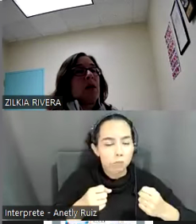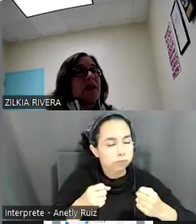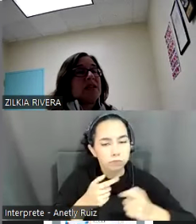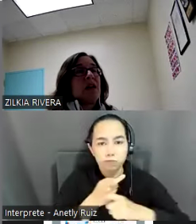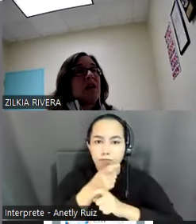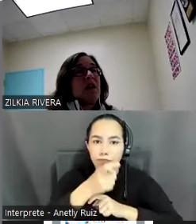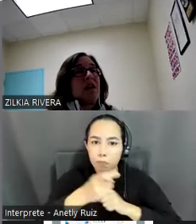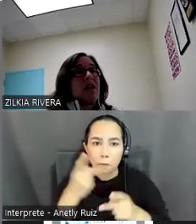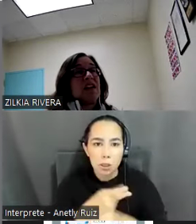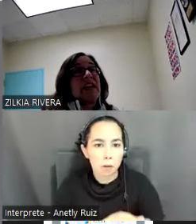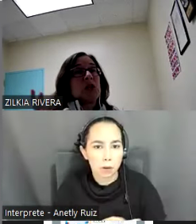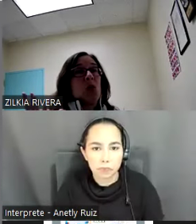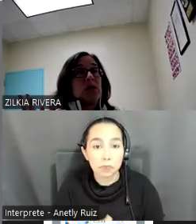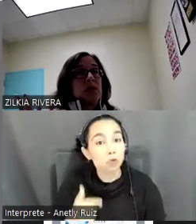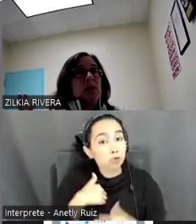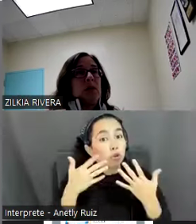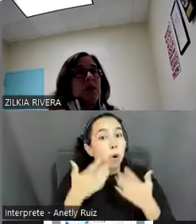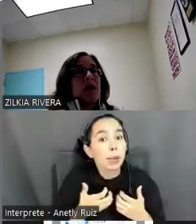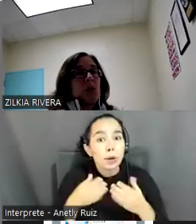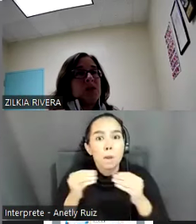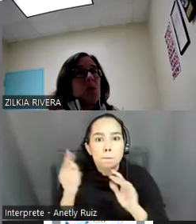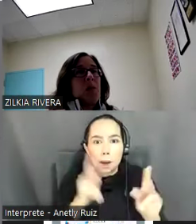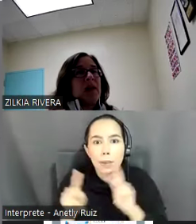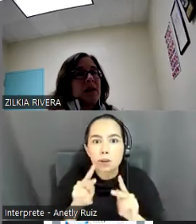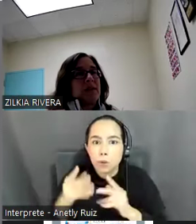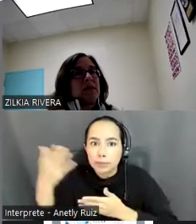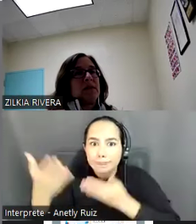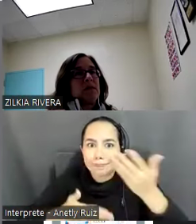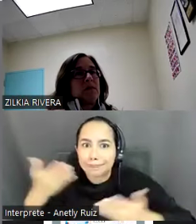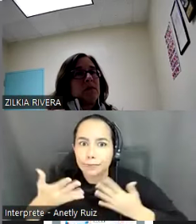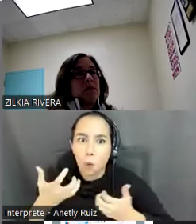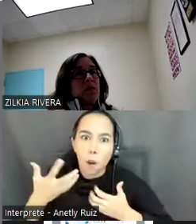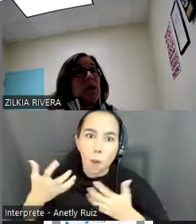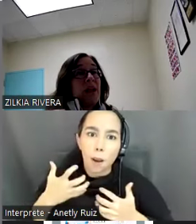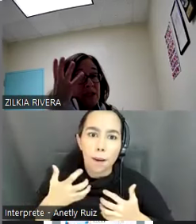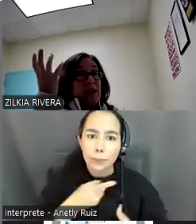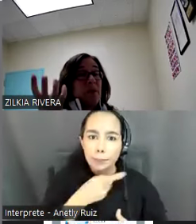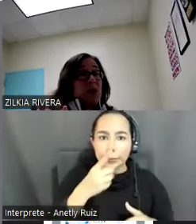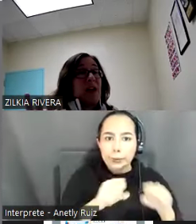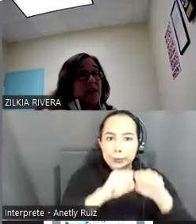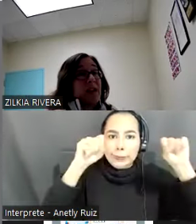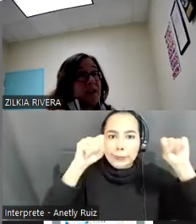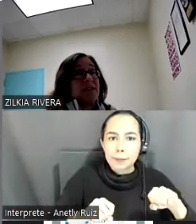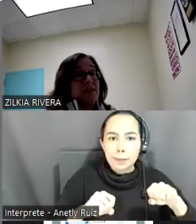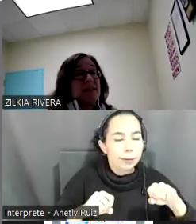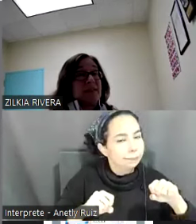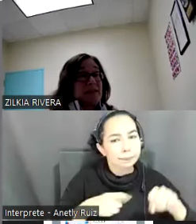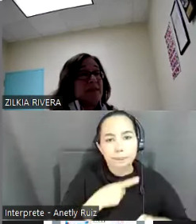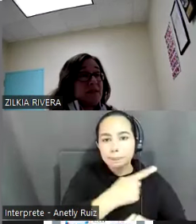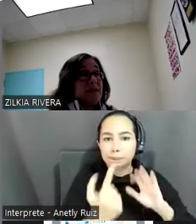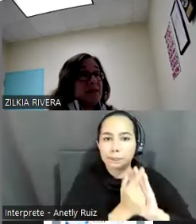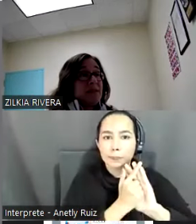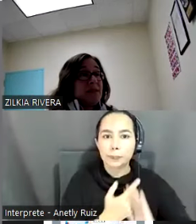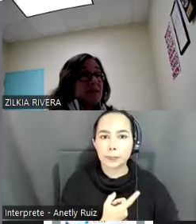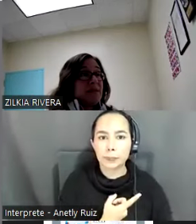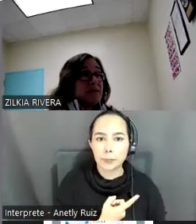aumentamos el caseload, ¿verdad? Que pudiésemos manejar. El Sí, sistema no se gasta.